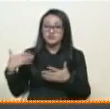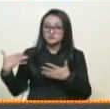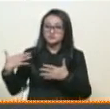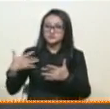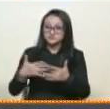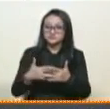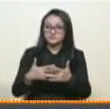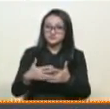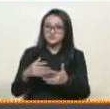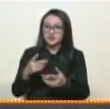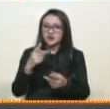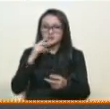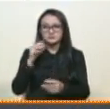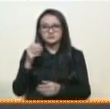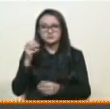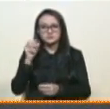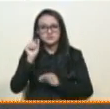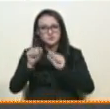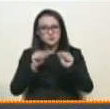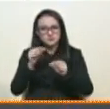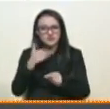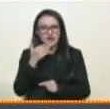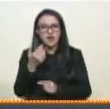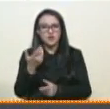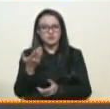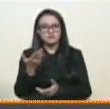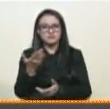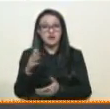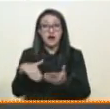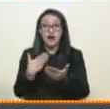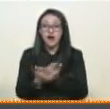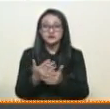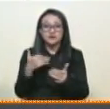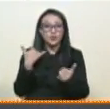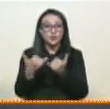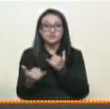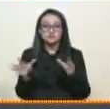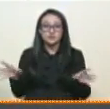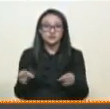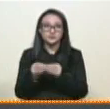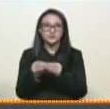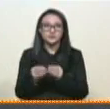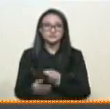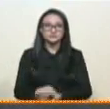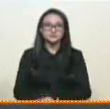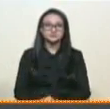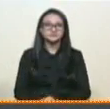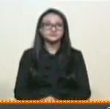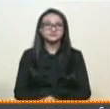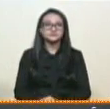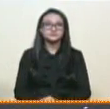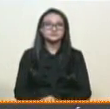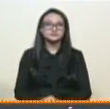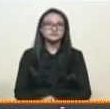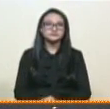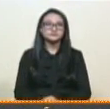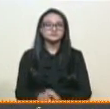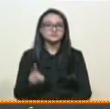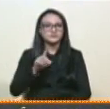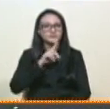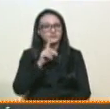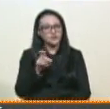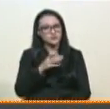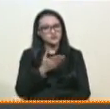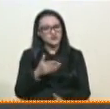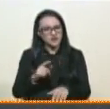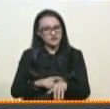de observación respecto a ese registro preliminar, hasta que se obtiene el registro definitivo. En ese caso, rectora, para quienes nos están viendo a